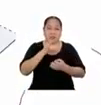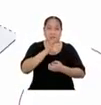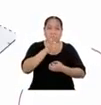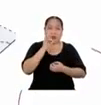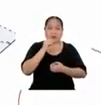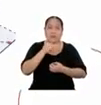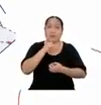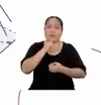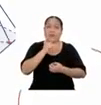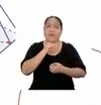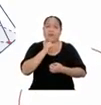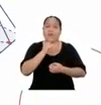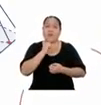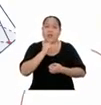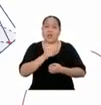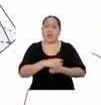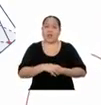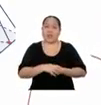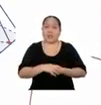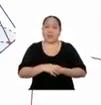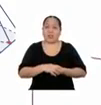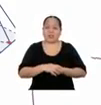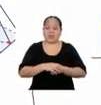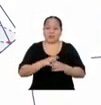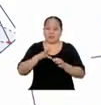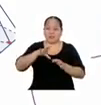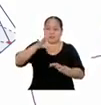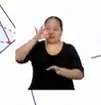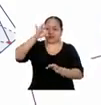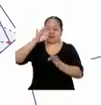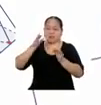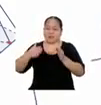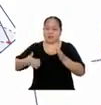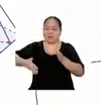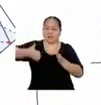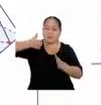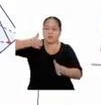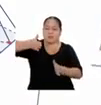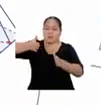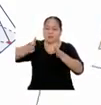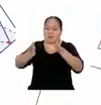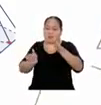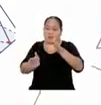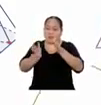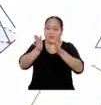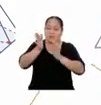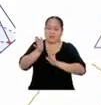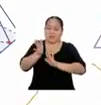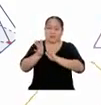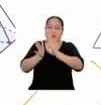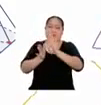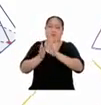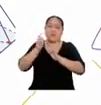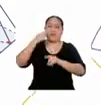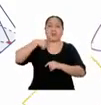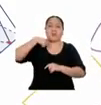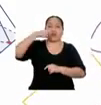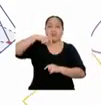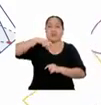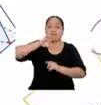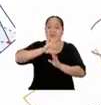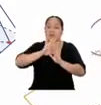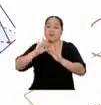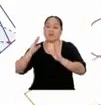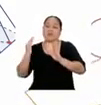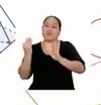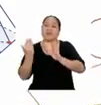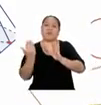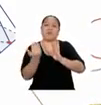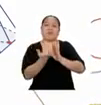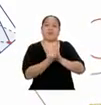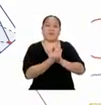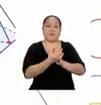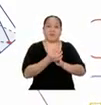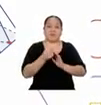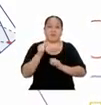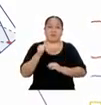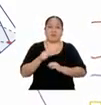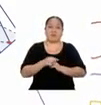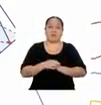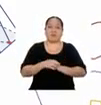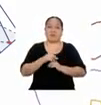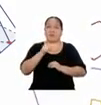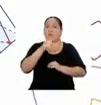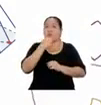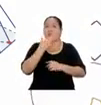que me falta es el cálculo de la cantidad de material necesario para cubrir la carpa. De otra